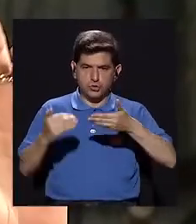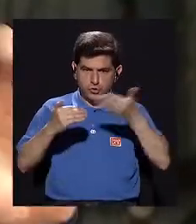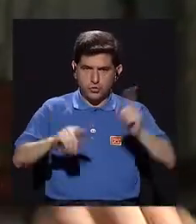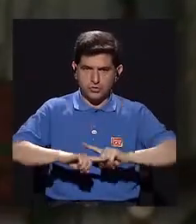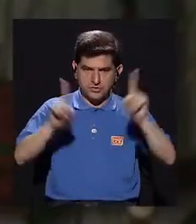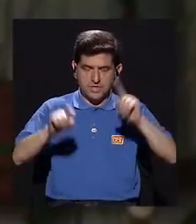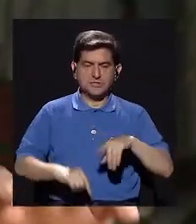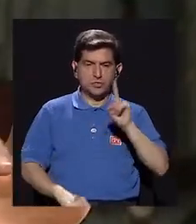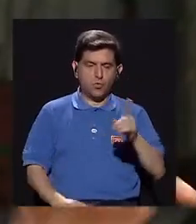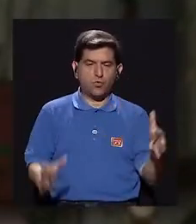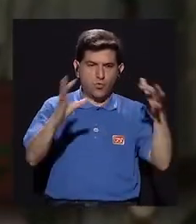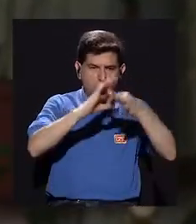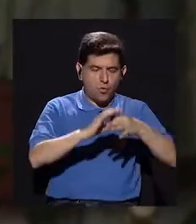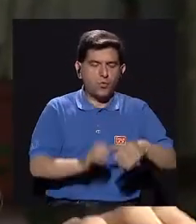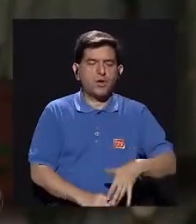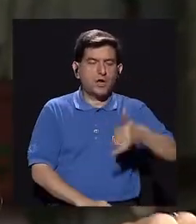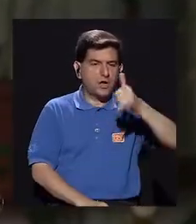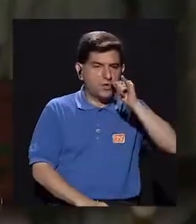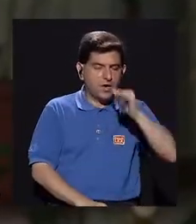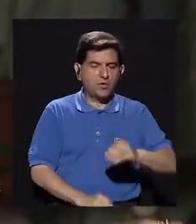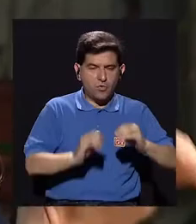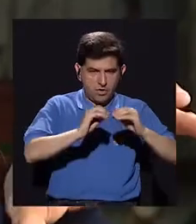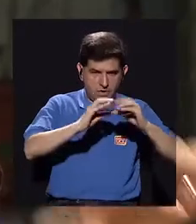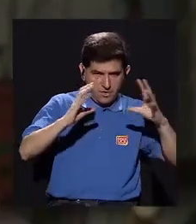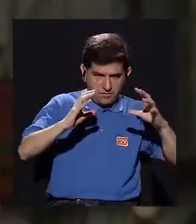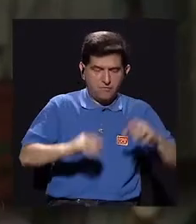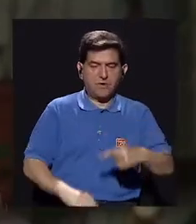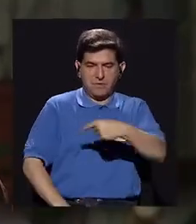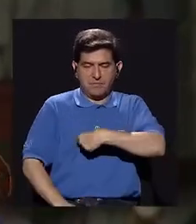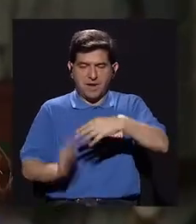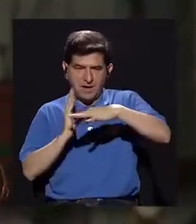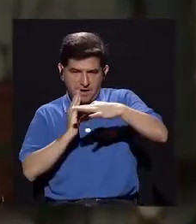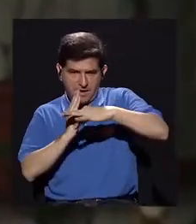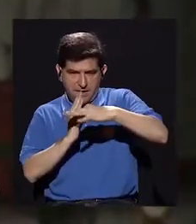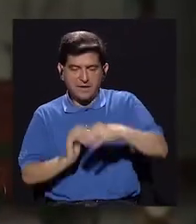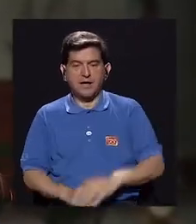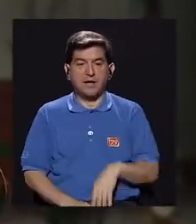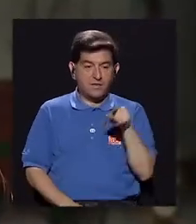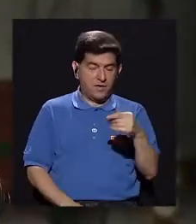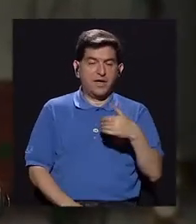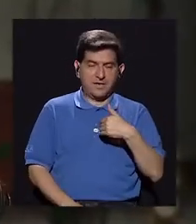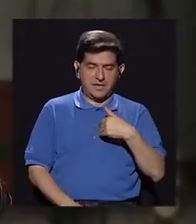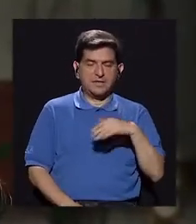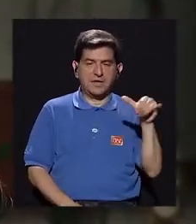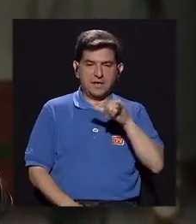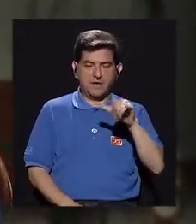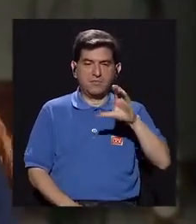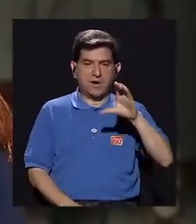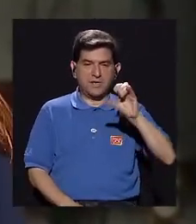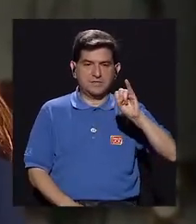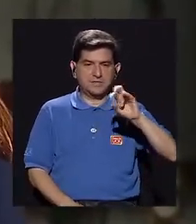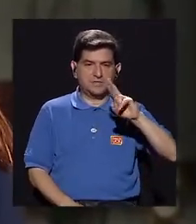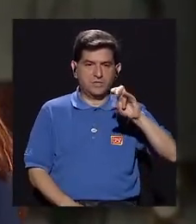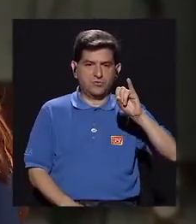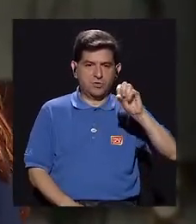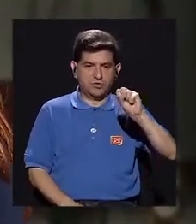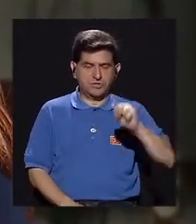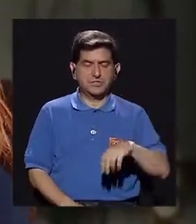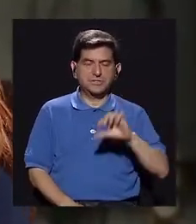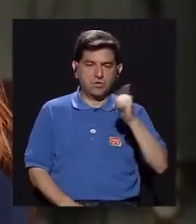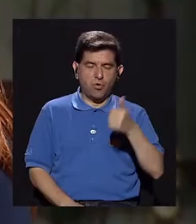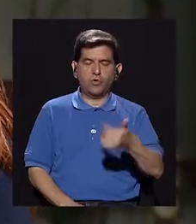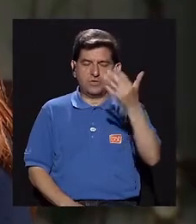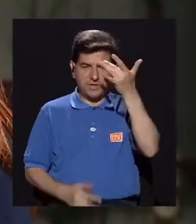hígado graso asociado al alcohol o inflamación hepática por alcohol. Esa es una entidad que lleva cirrosis y esta es